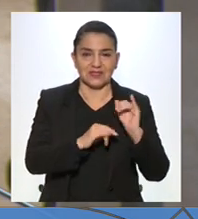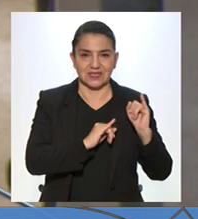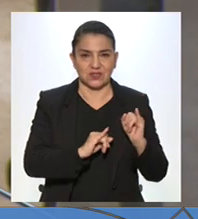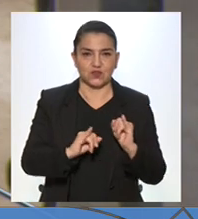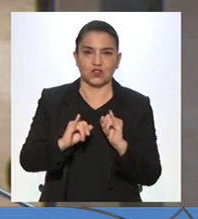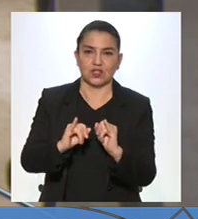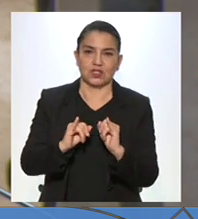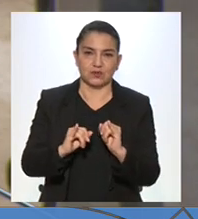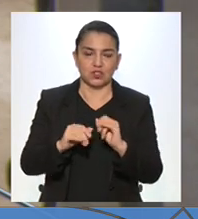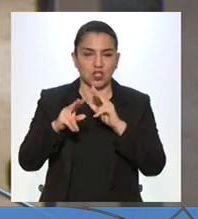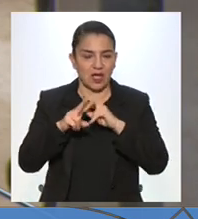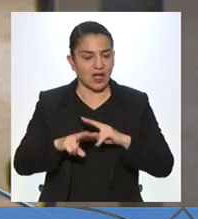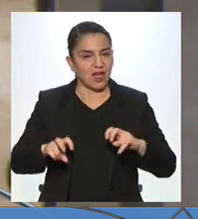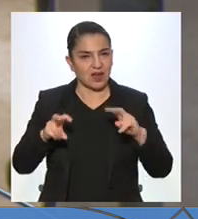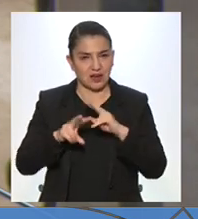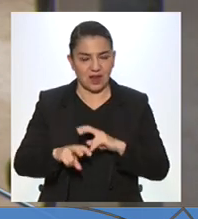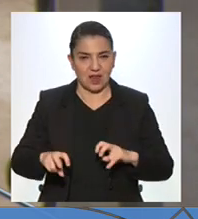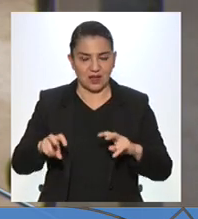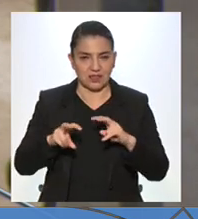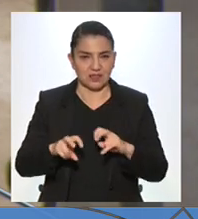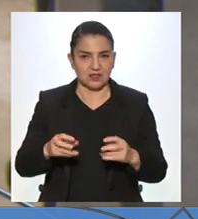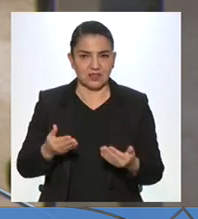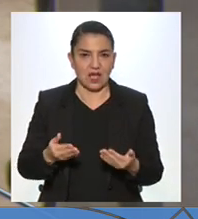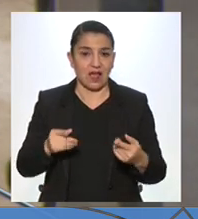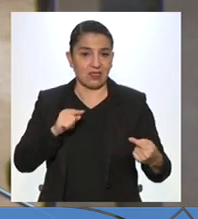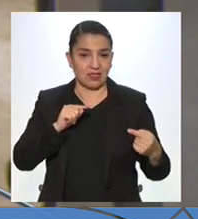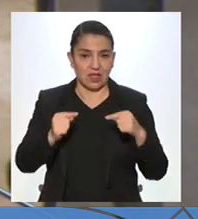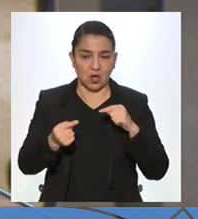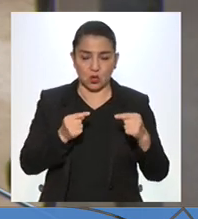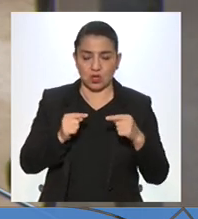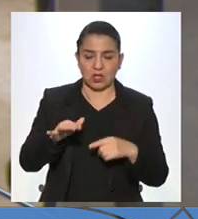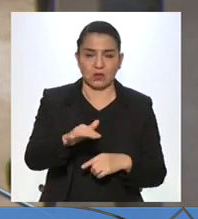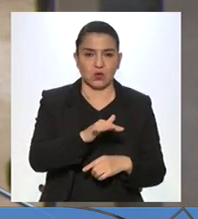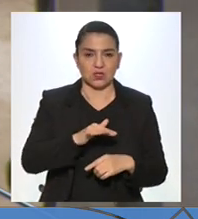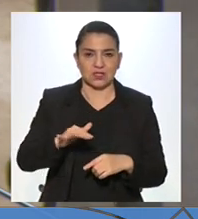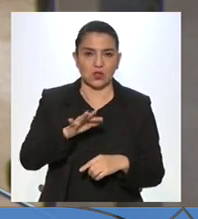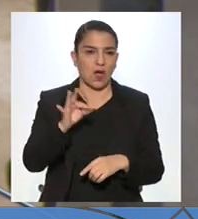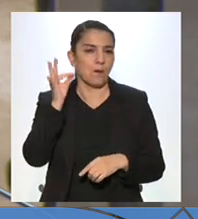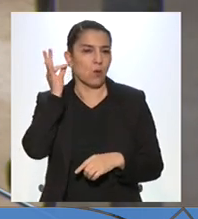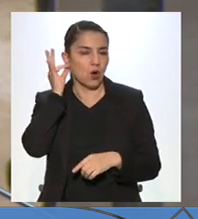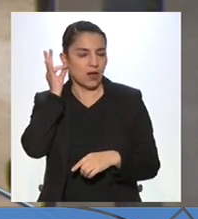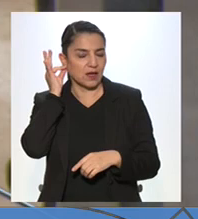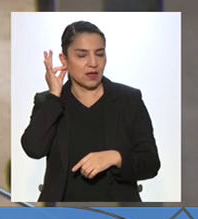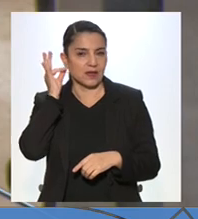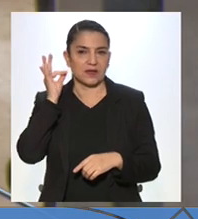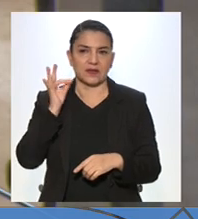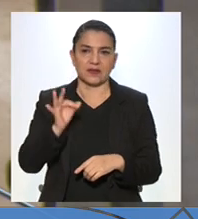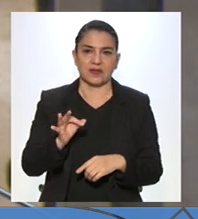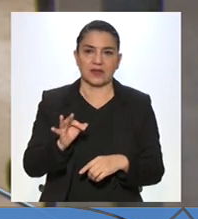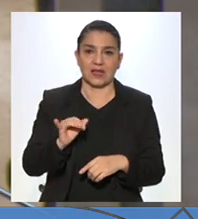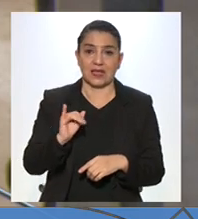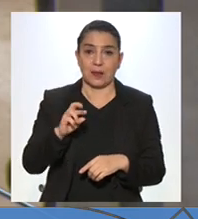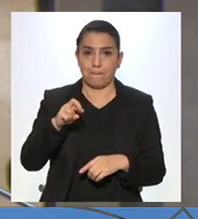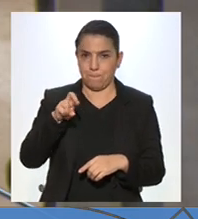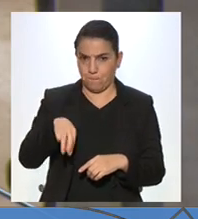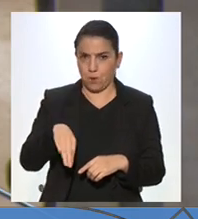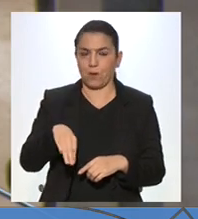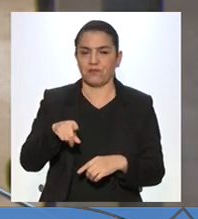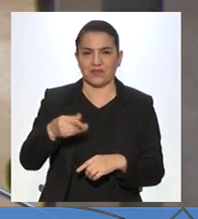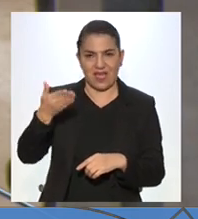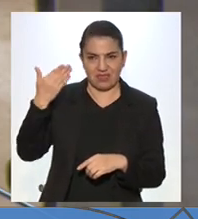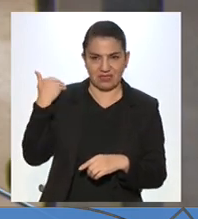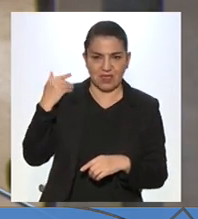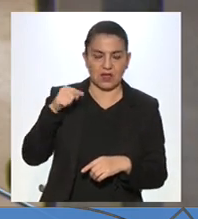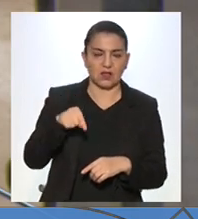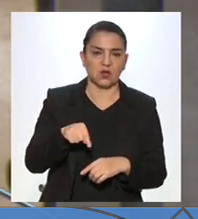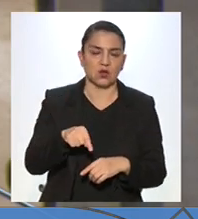información, a analizarla. Discutimos el caso de las mujeres en el IPOM anterior. Así que